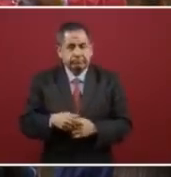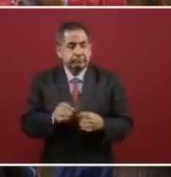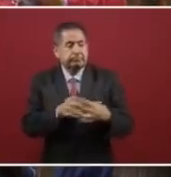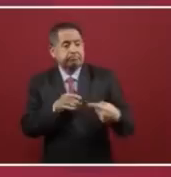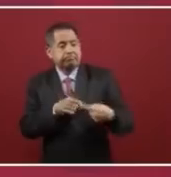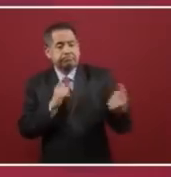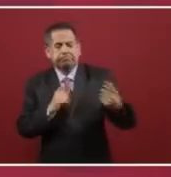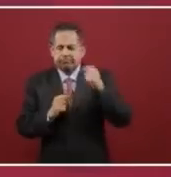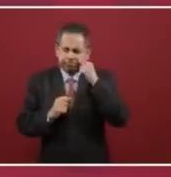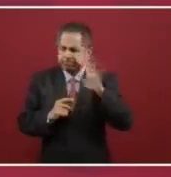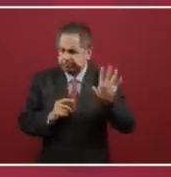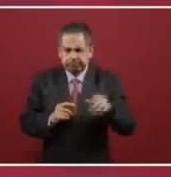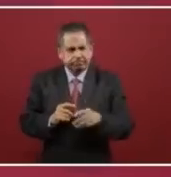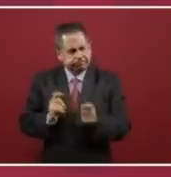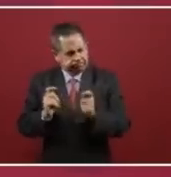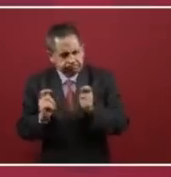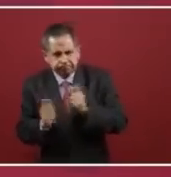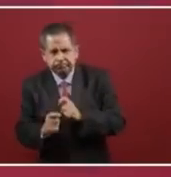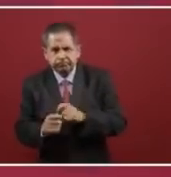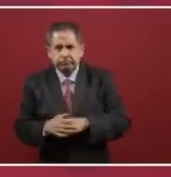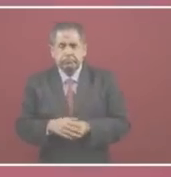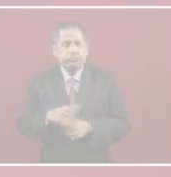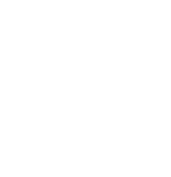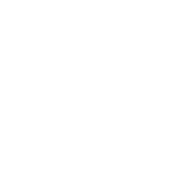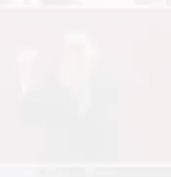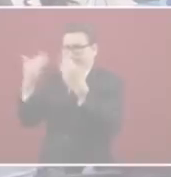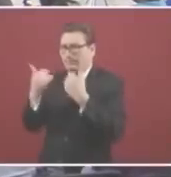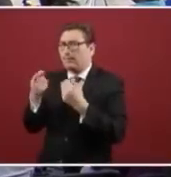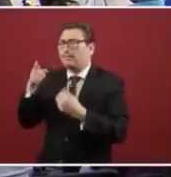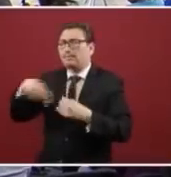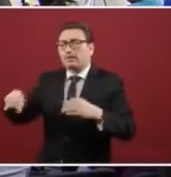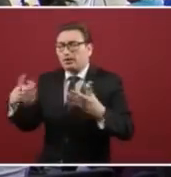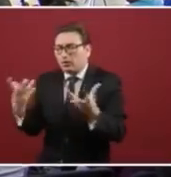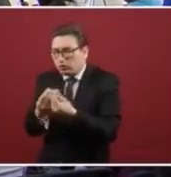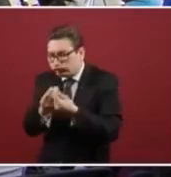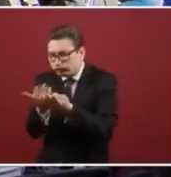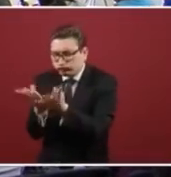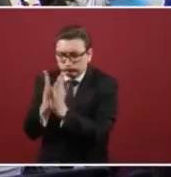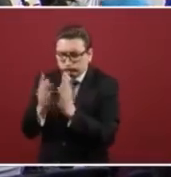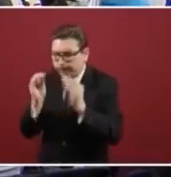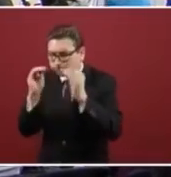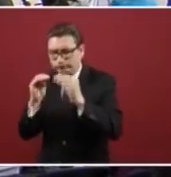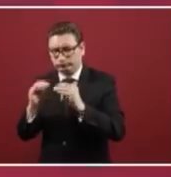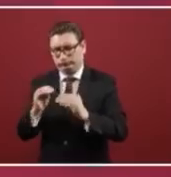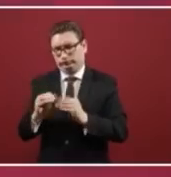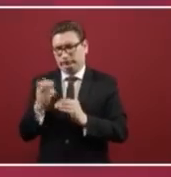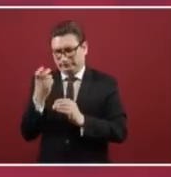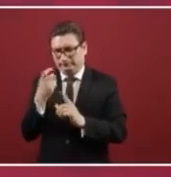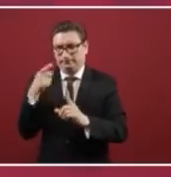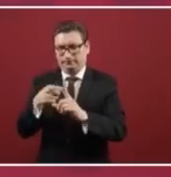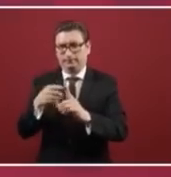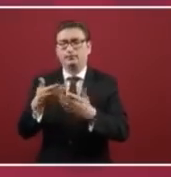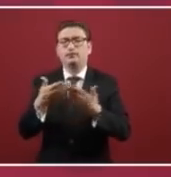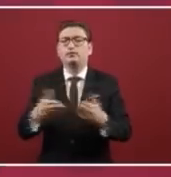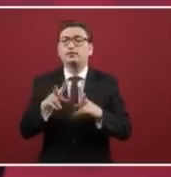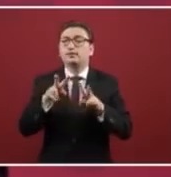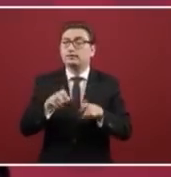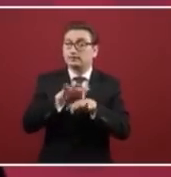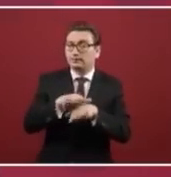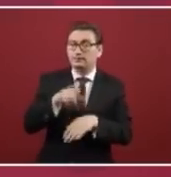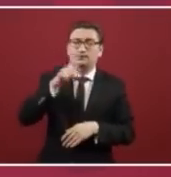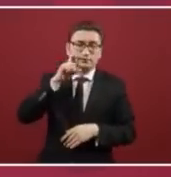señaló que hay materias que deben regresar a las aulas acerca de la educación